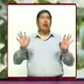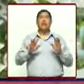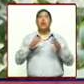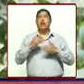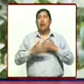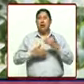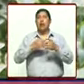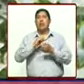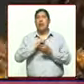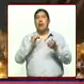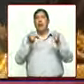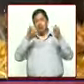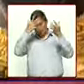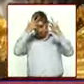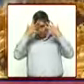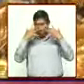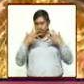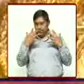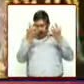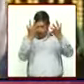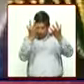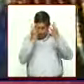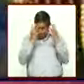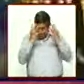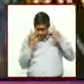la etapa del disfraz.